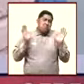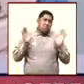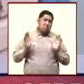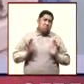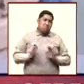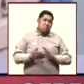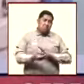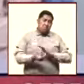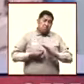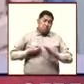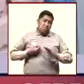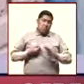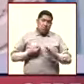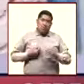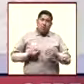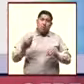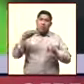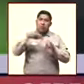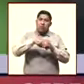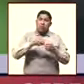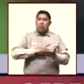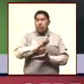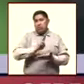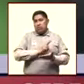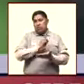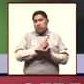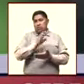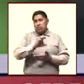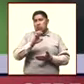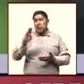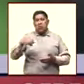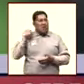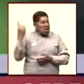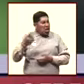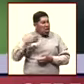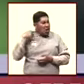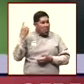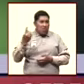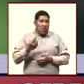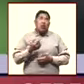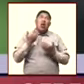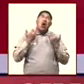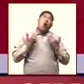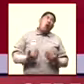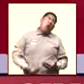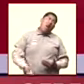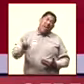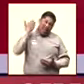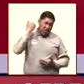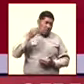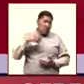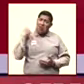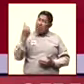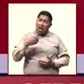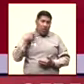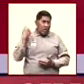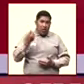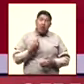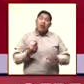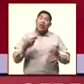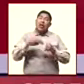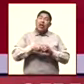a esta Casa Superior de Estudios. Siempre ha habido esto, ya no es que de ahora, no. Siempre ha habido entrar